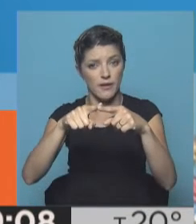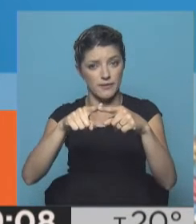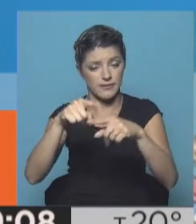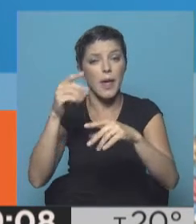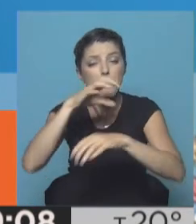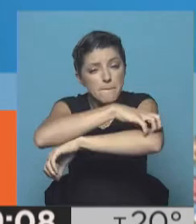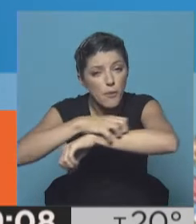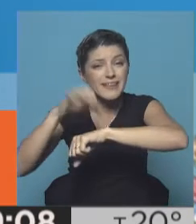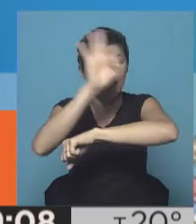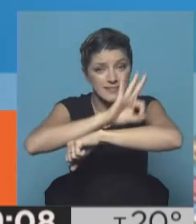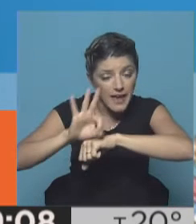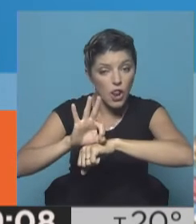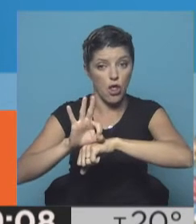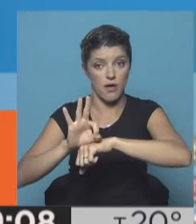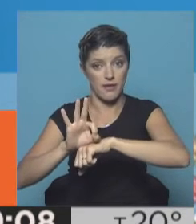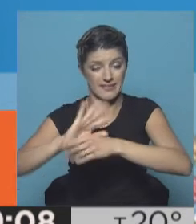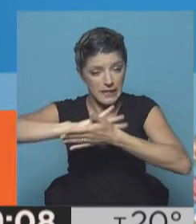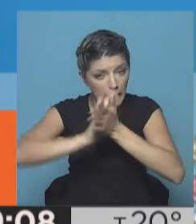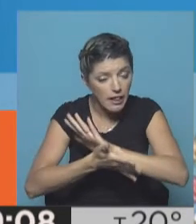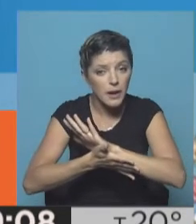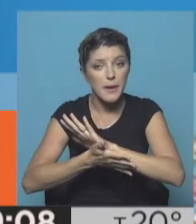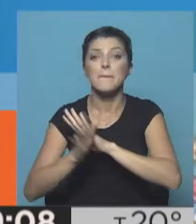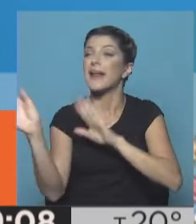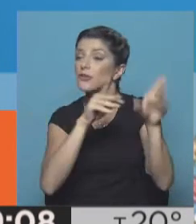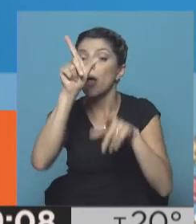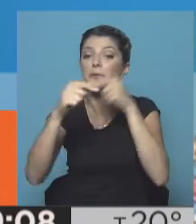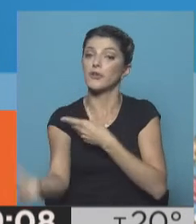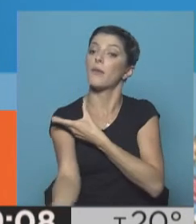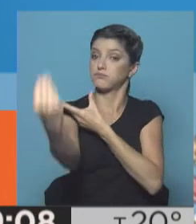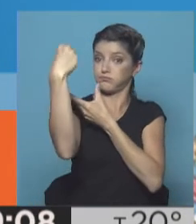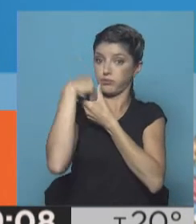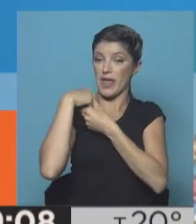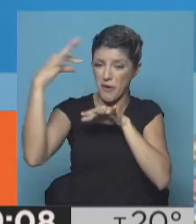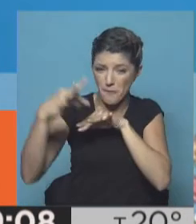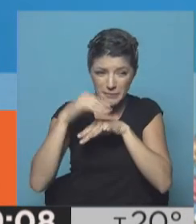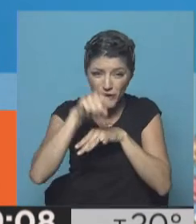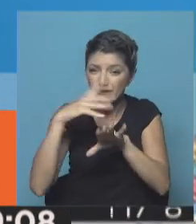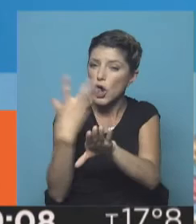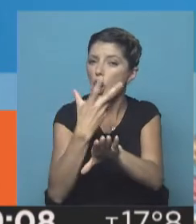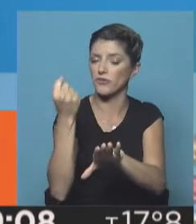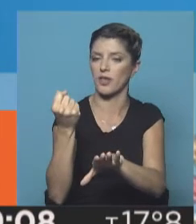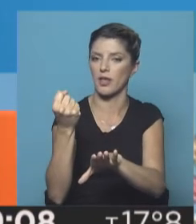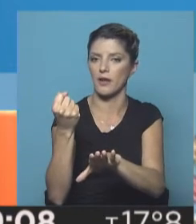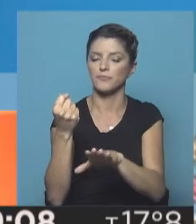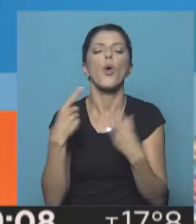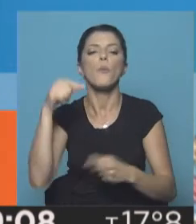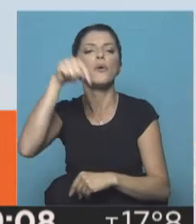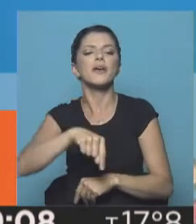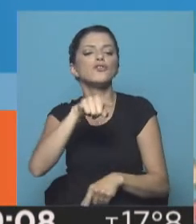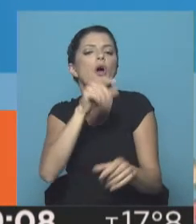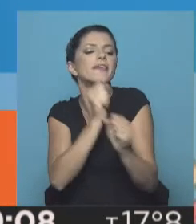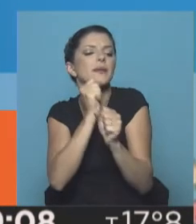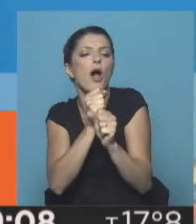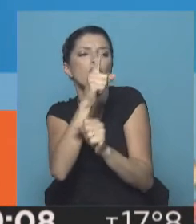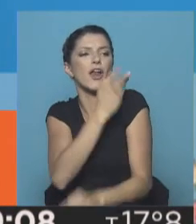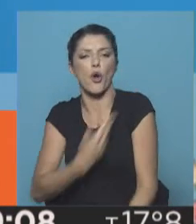desde el cual convocar a todos los argentinos a ser parte, a ser protagonistas, porque claramente esta no puede ser solamente una tarea de un gobierno.